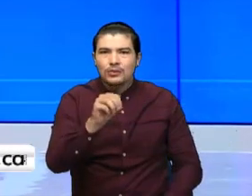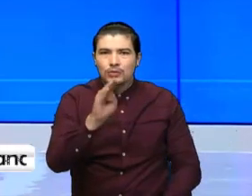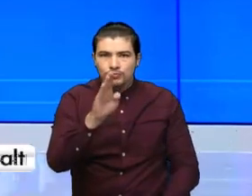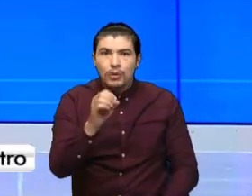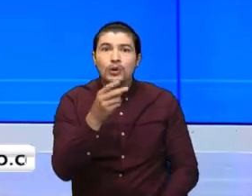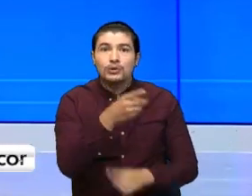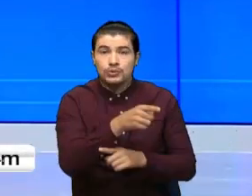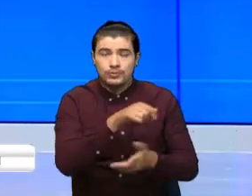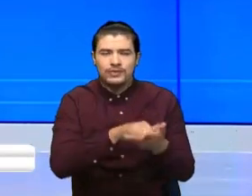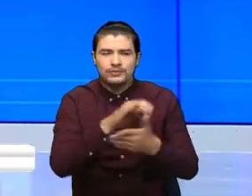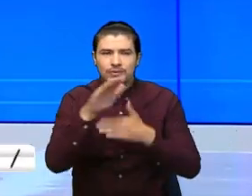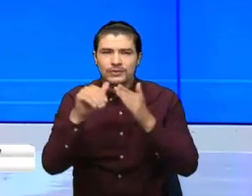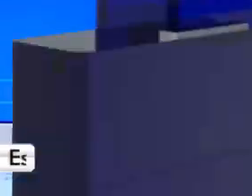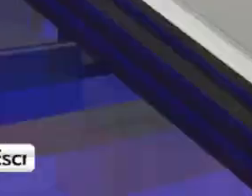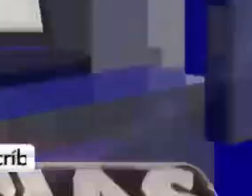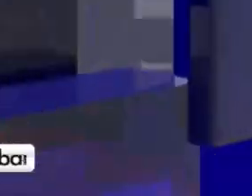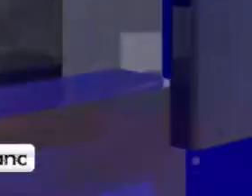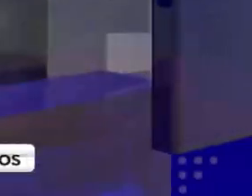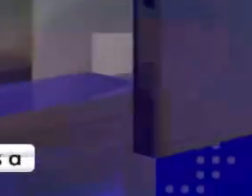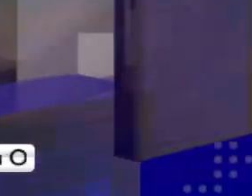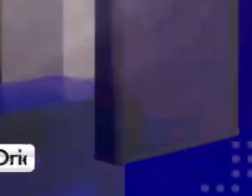esta importante información. Adelante.